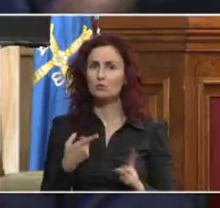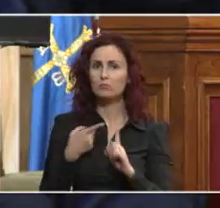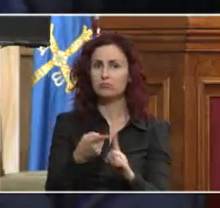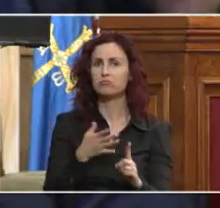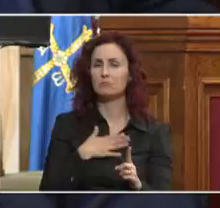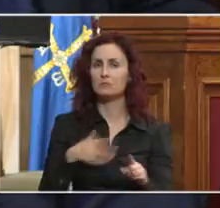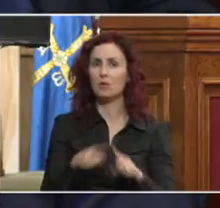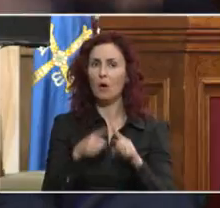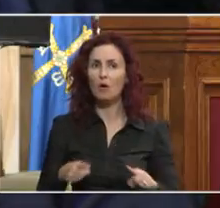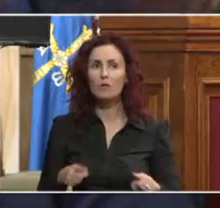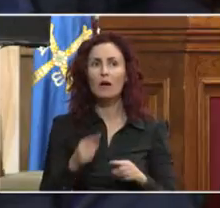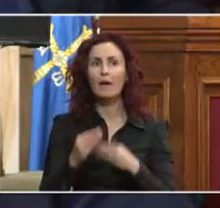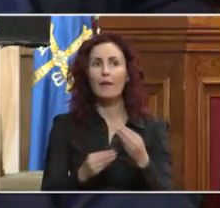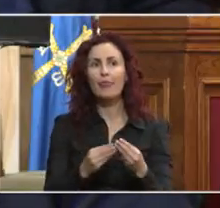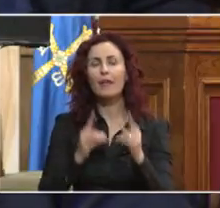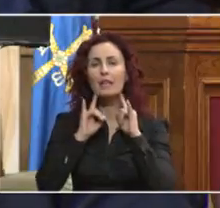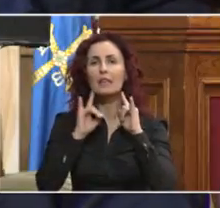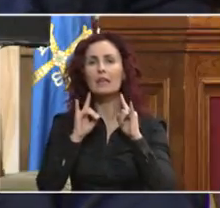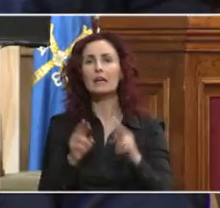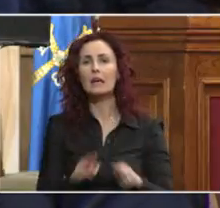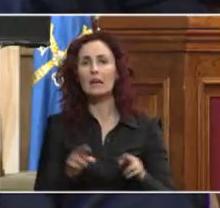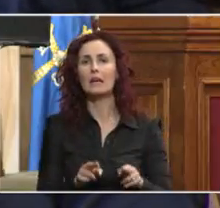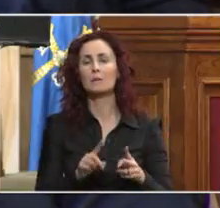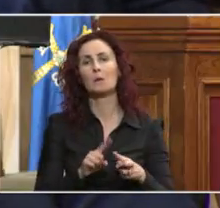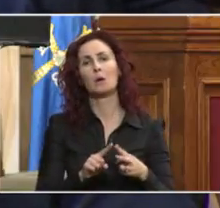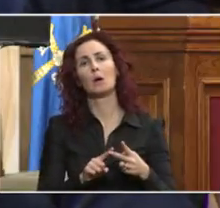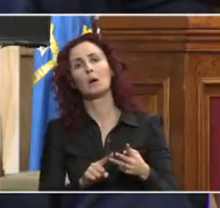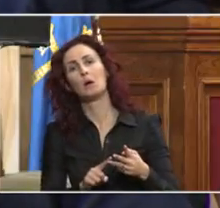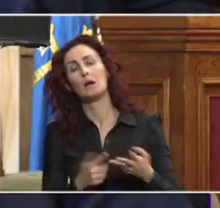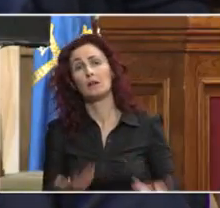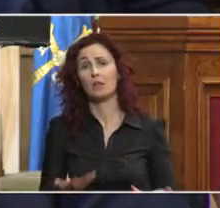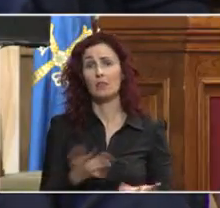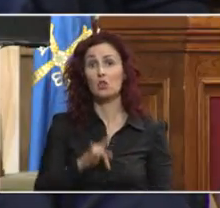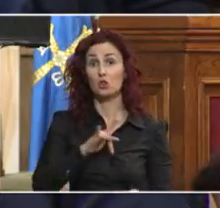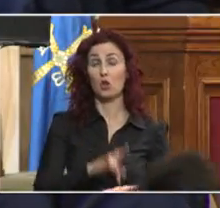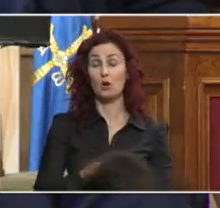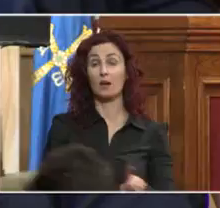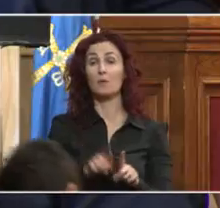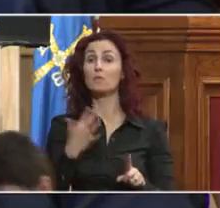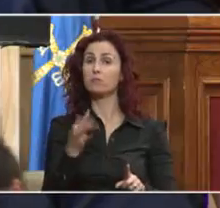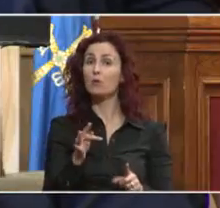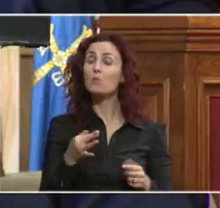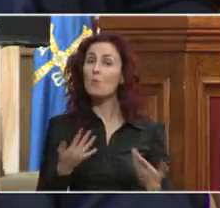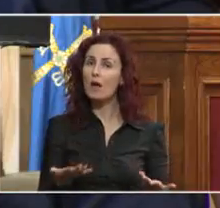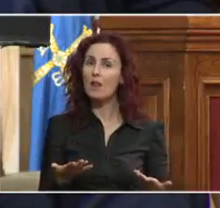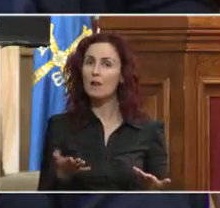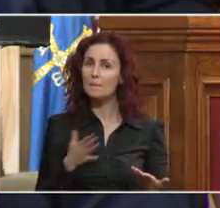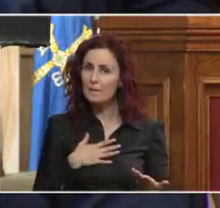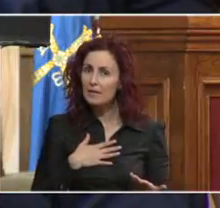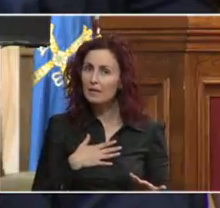composición, contrapunto, toda esa armonía, muchísimo, y esas cosas. Y cuando entré a la UTI tenía esa virtud, sabía